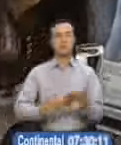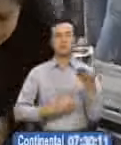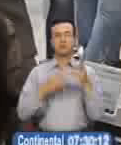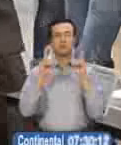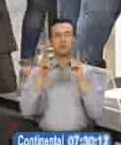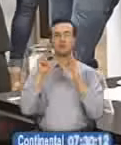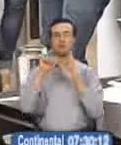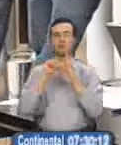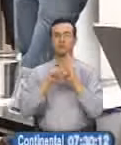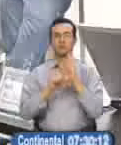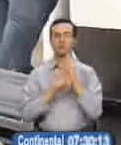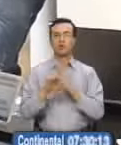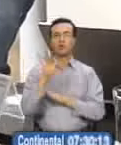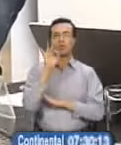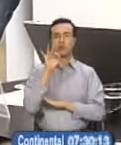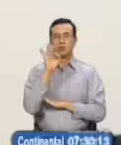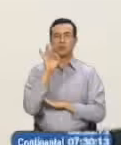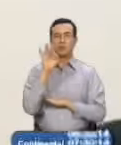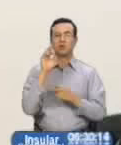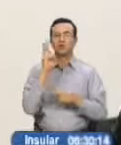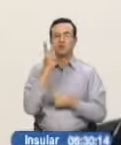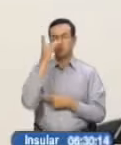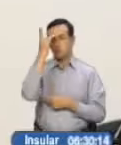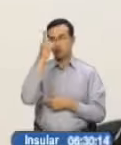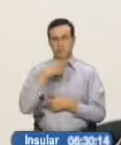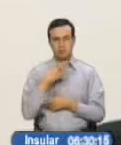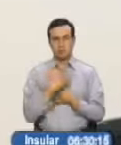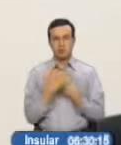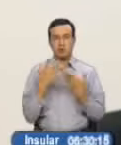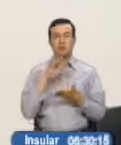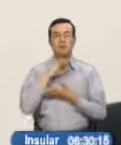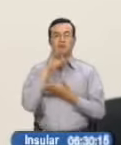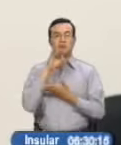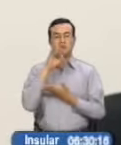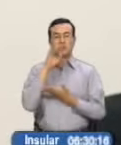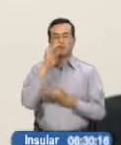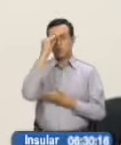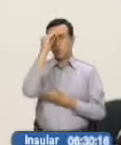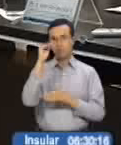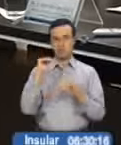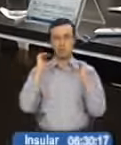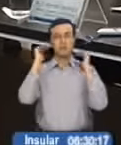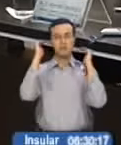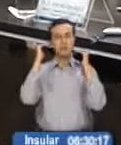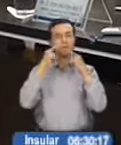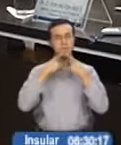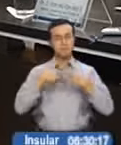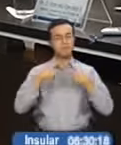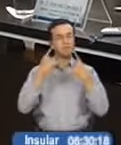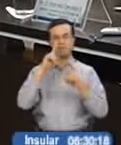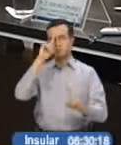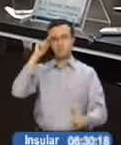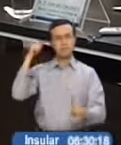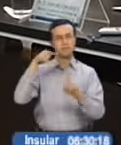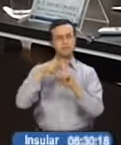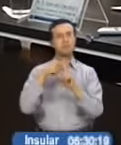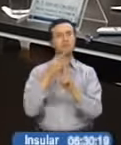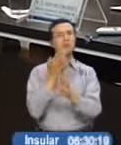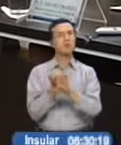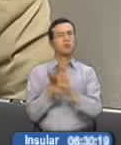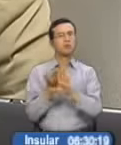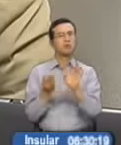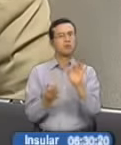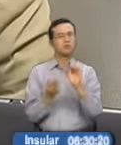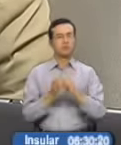contiene 9 artículos y 2 disposiciones. El representante del Consejo de Educación Superior, días atrás, explicó el principal objetivo de esta